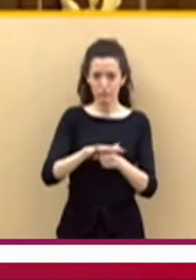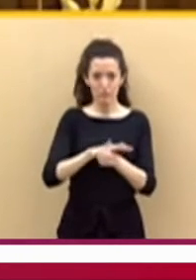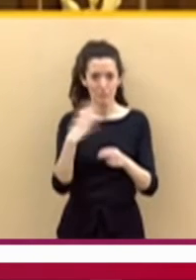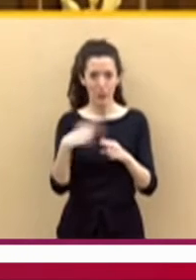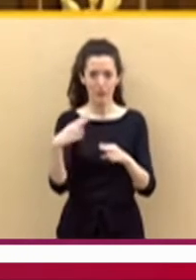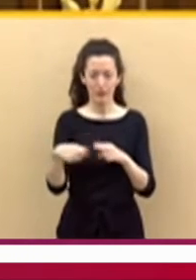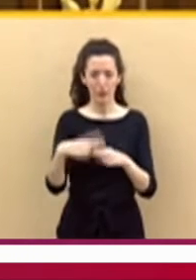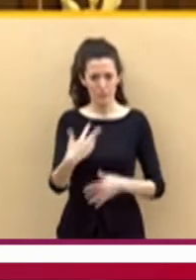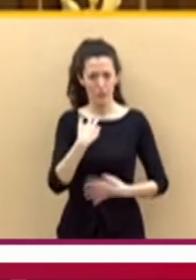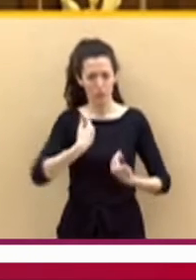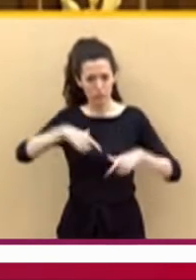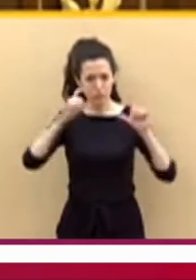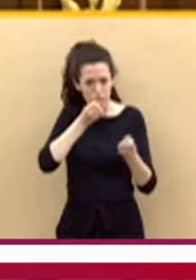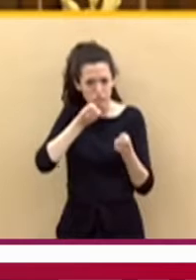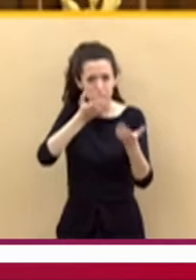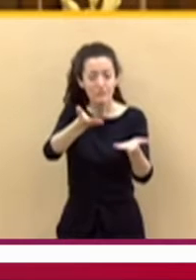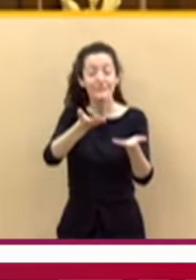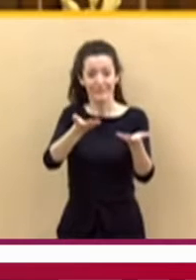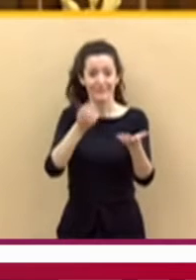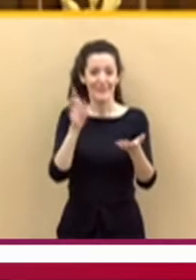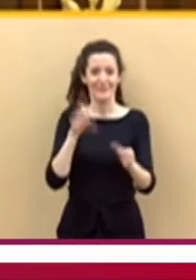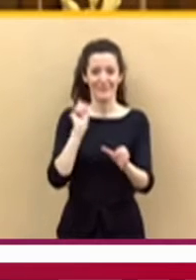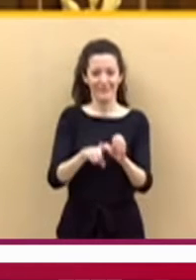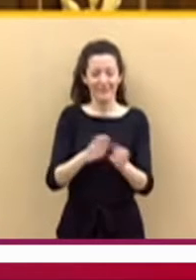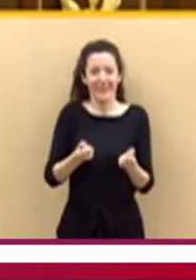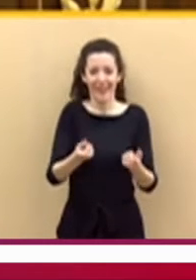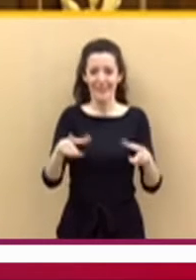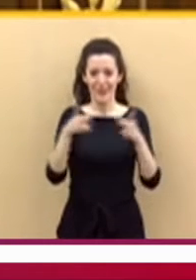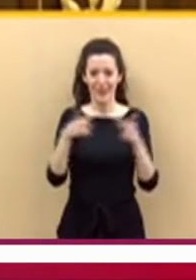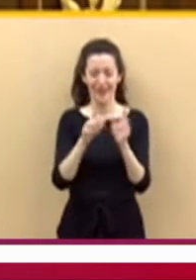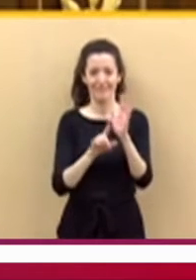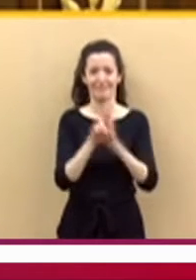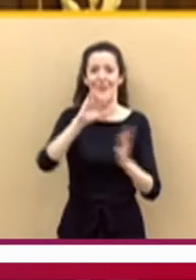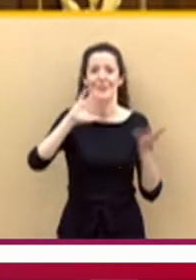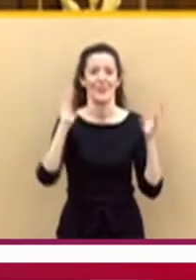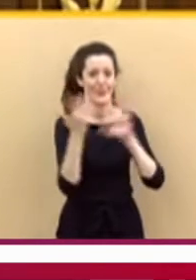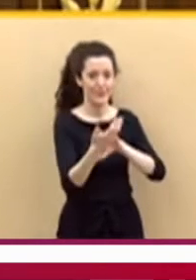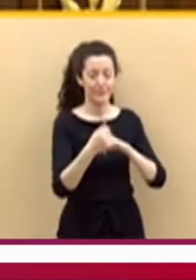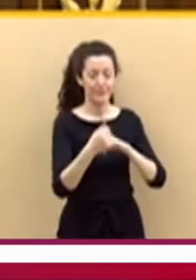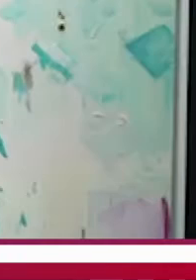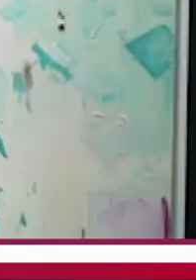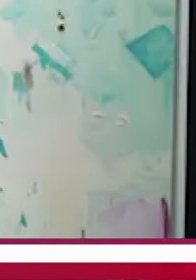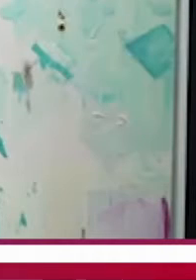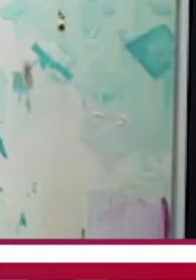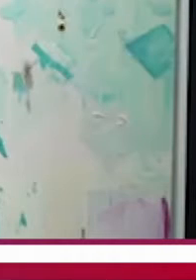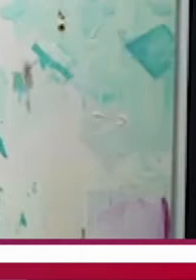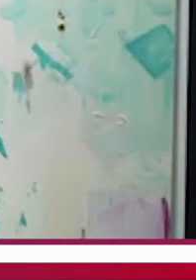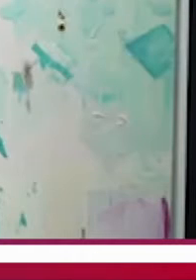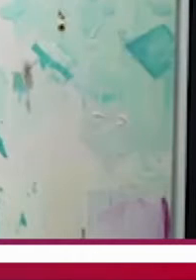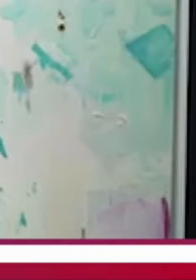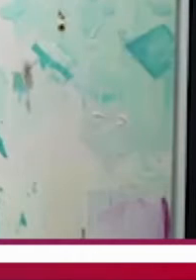pedir prórroga del estado de alarma? No lo sé. Ayuso es un enigma. Es un enigma, ¿eh? Ahora vamos con